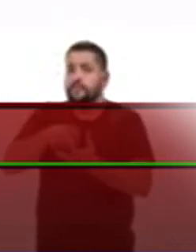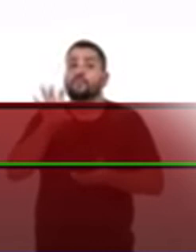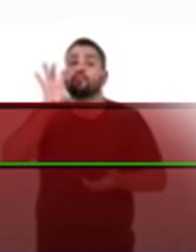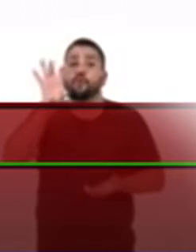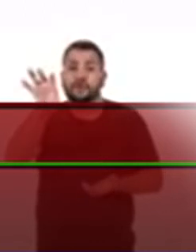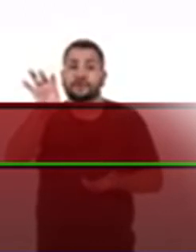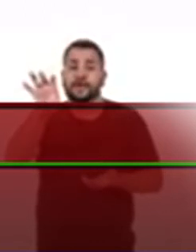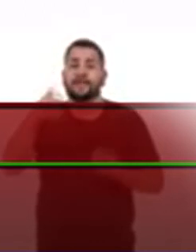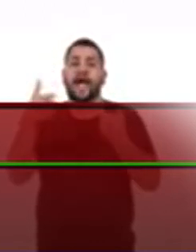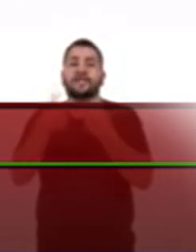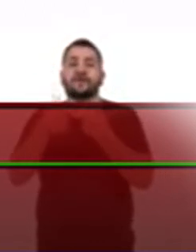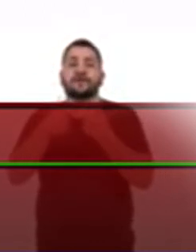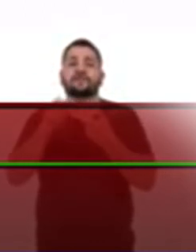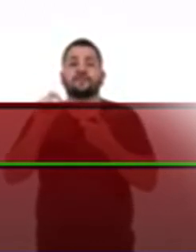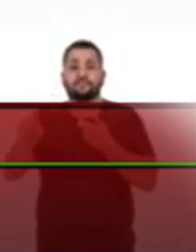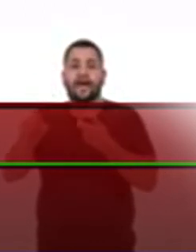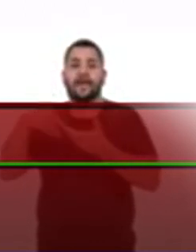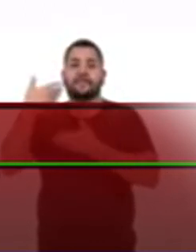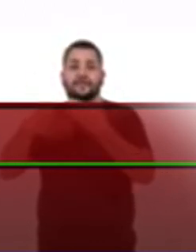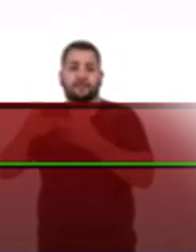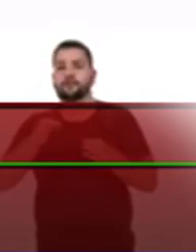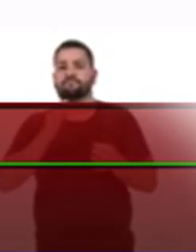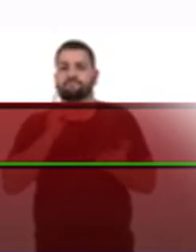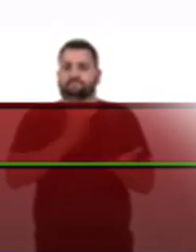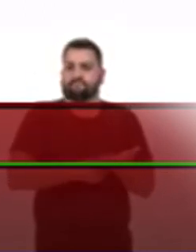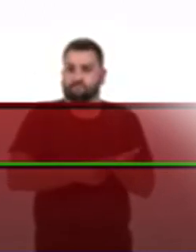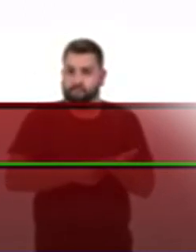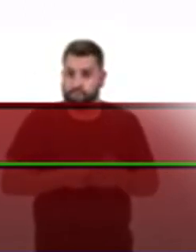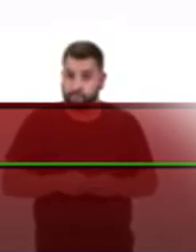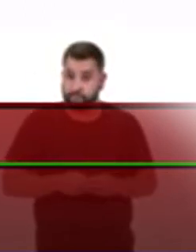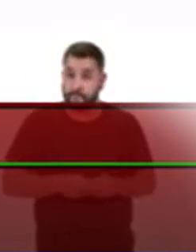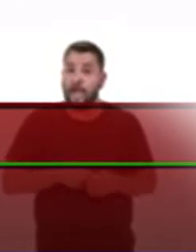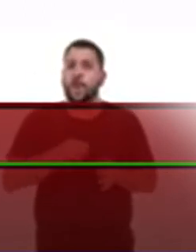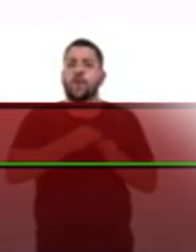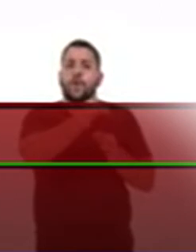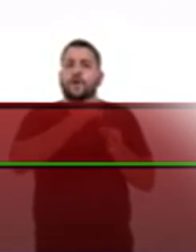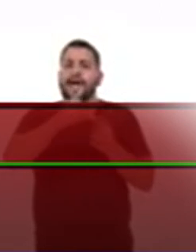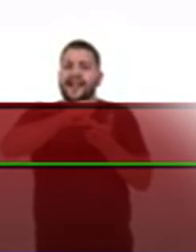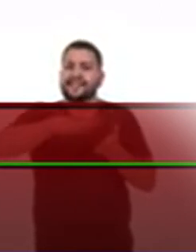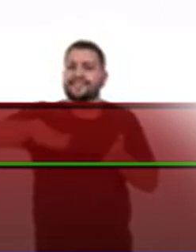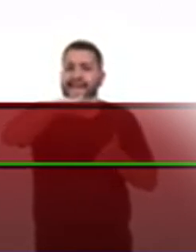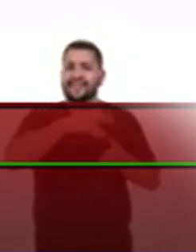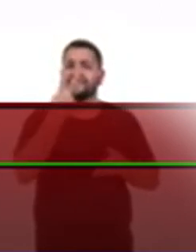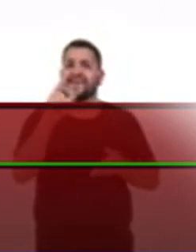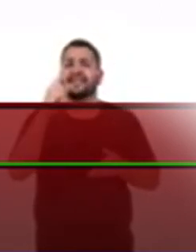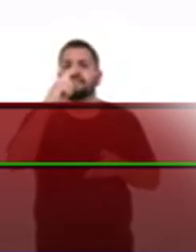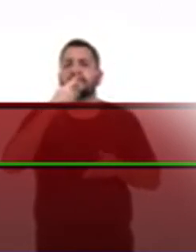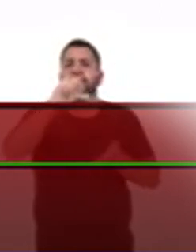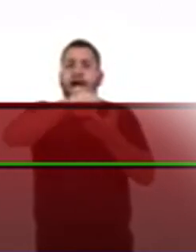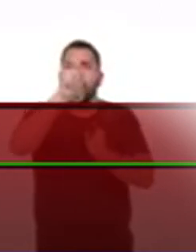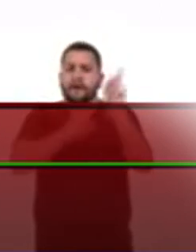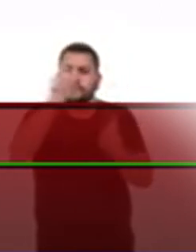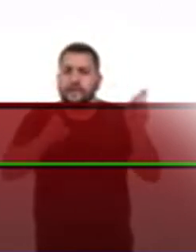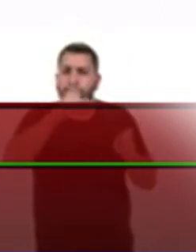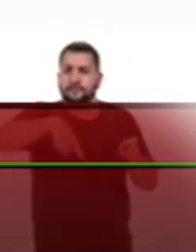provincial y asociaciones para el desarrollo también. En aquellas localidades de más de 20.000 habitantes,